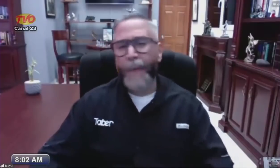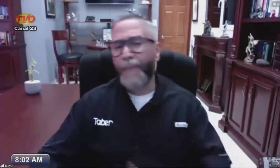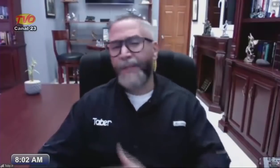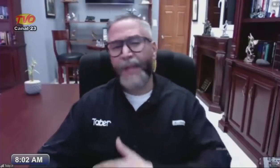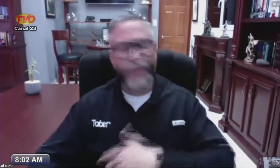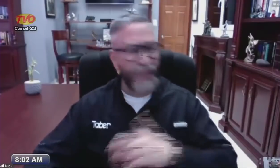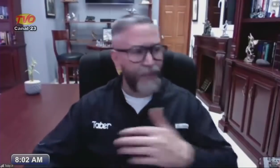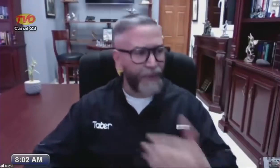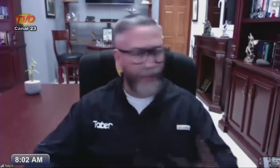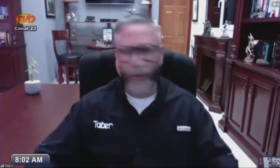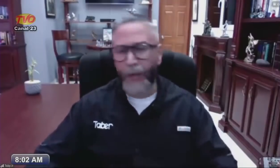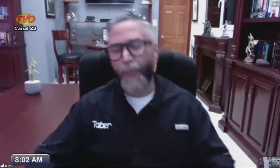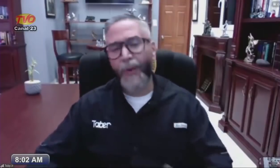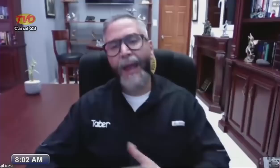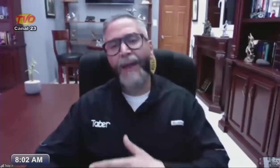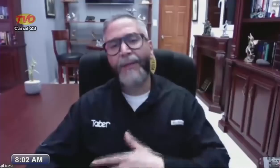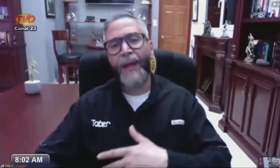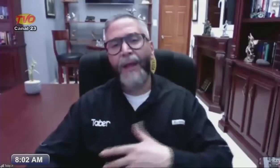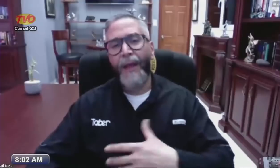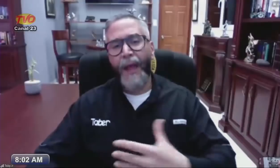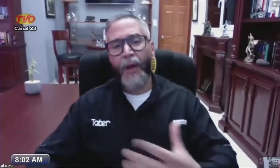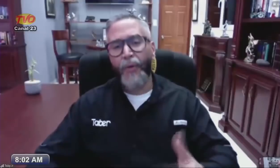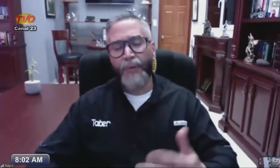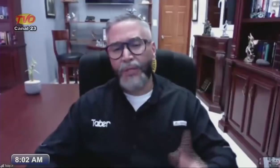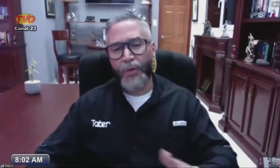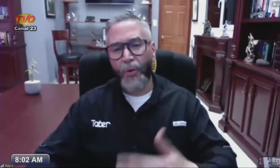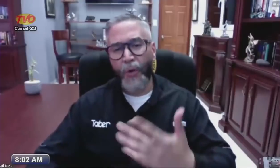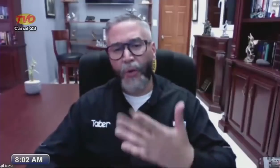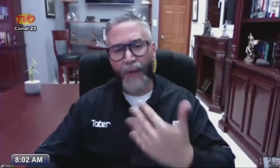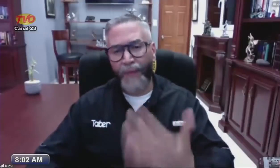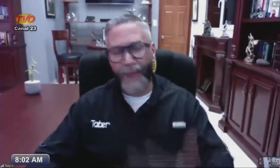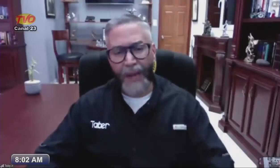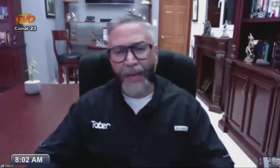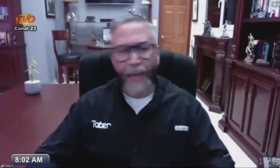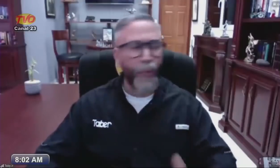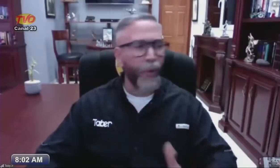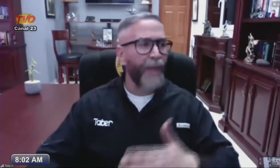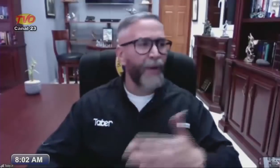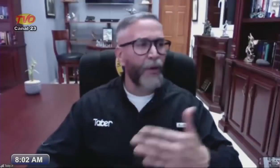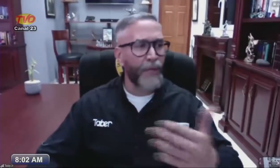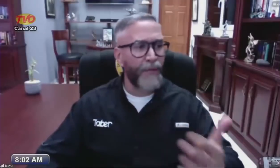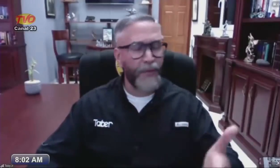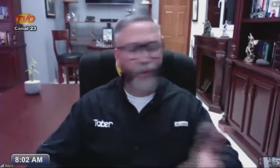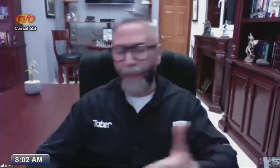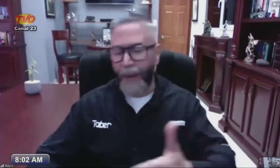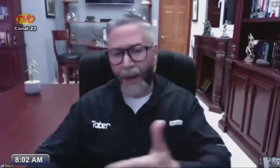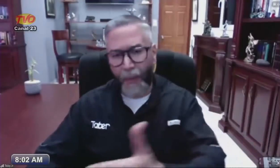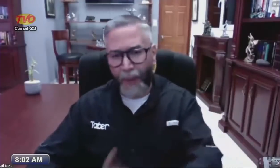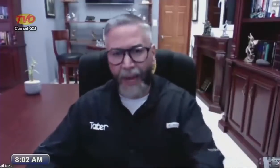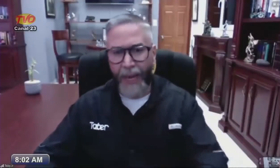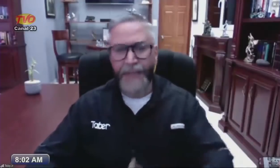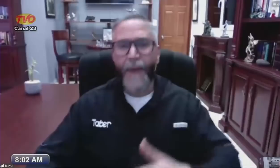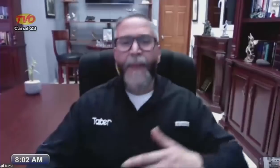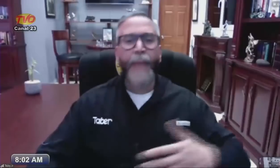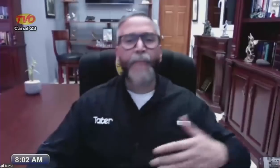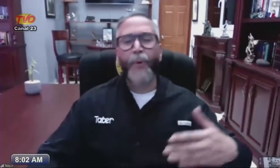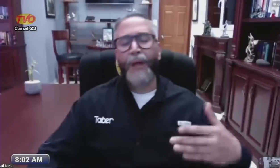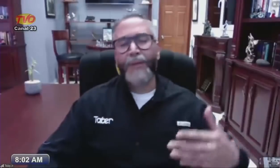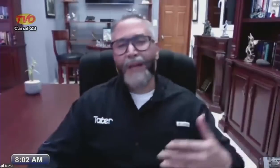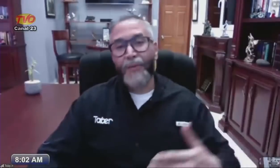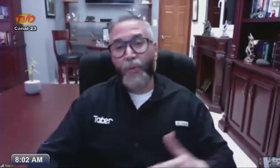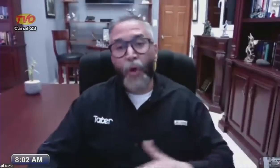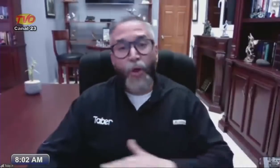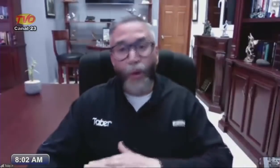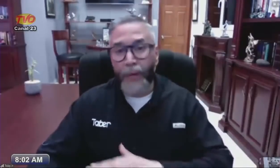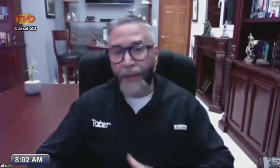que por que preste los edificios que porque hay gente en contención o en cuarentena que por qué abrir los edificios para los penales que por